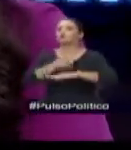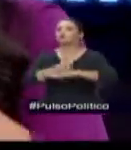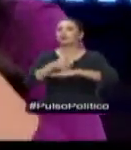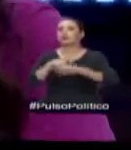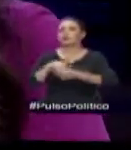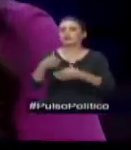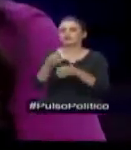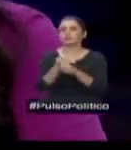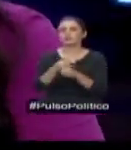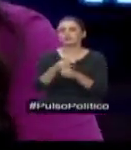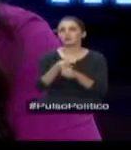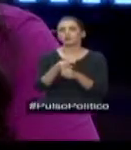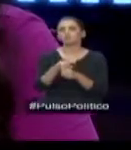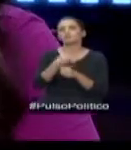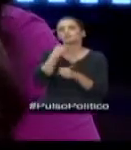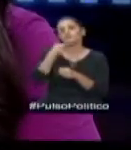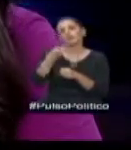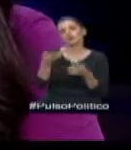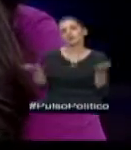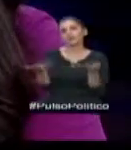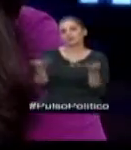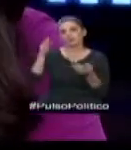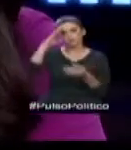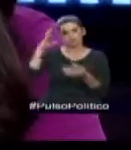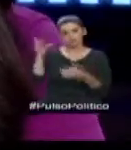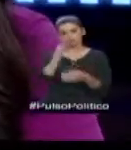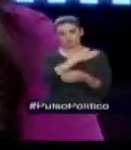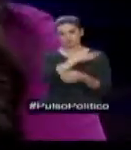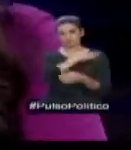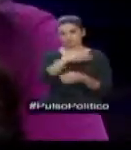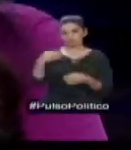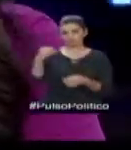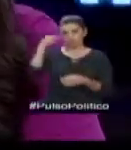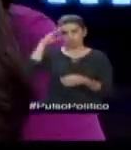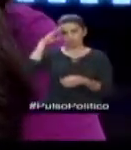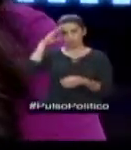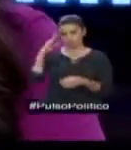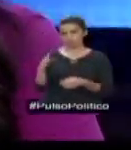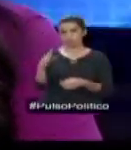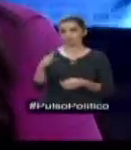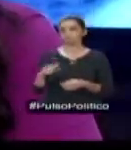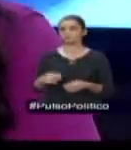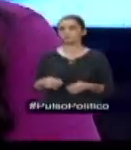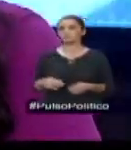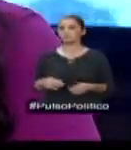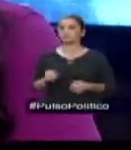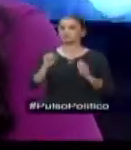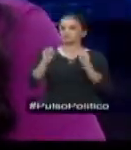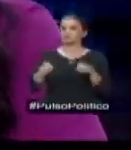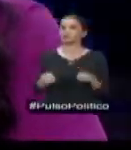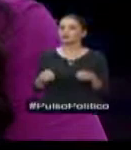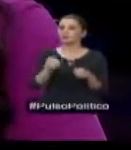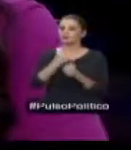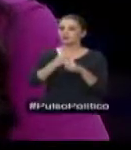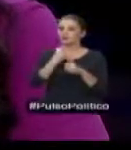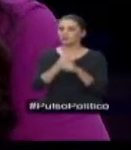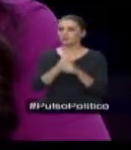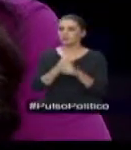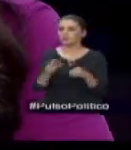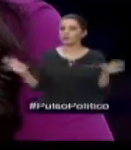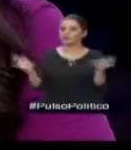solo sistema de seguridad pública en el que tanto fuerzas armadas militares y la policía nacional puedan trabajar de